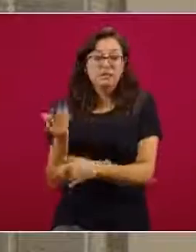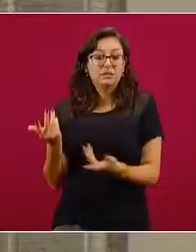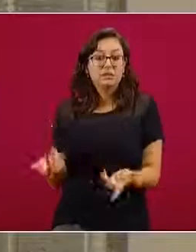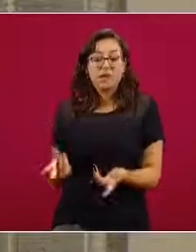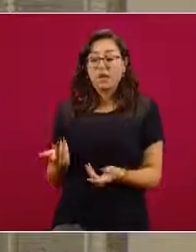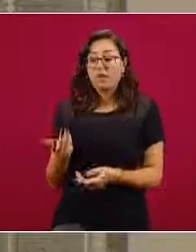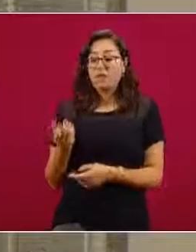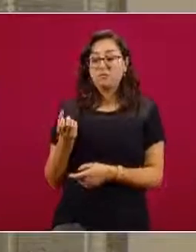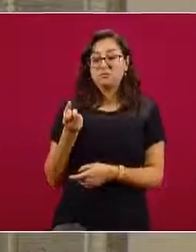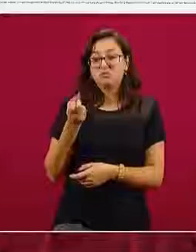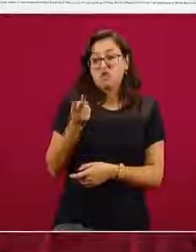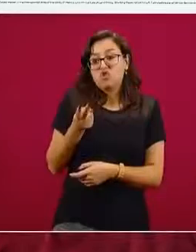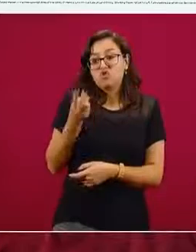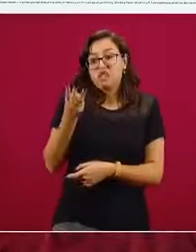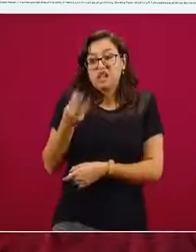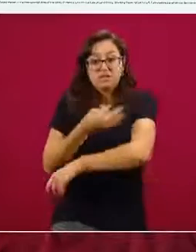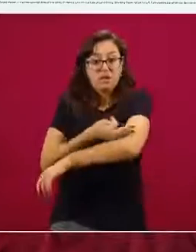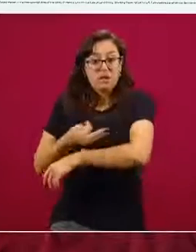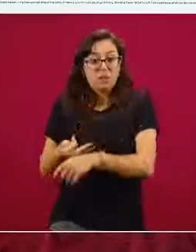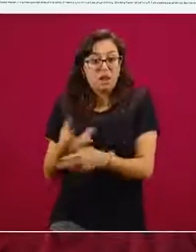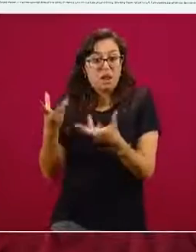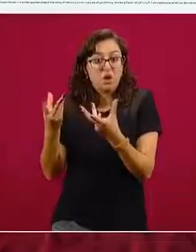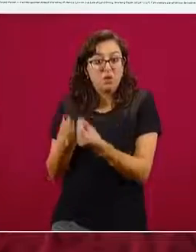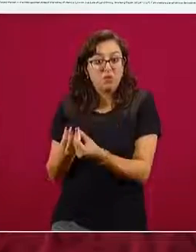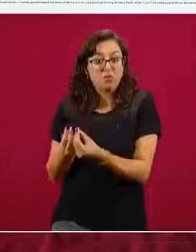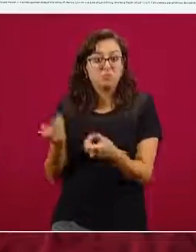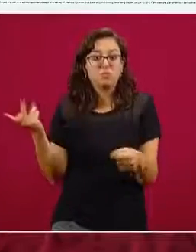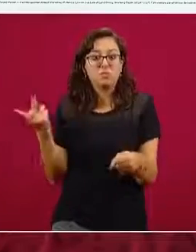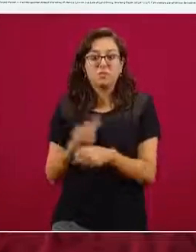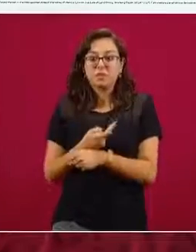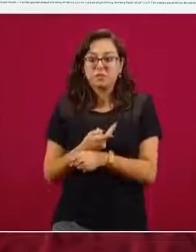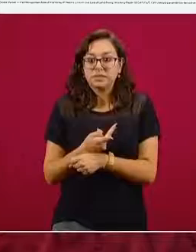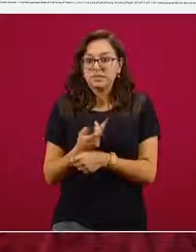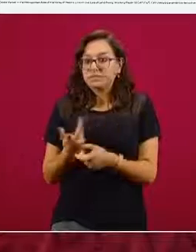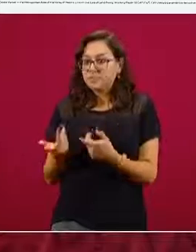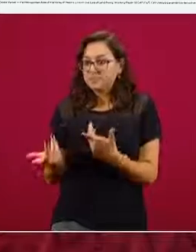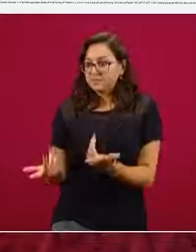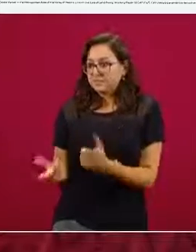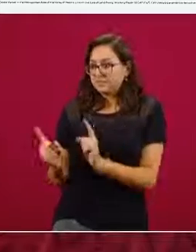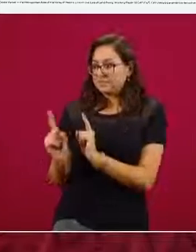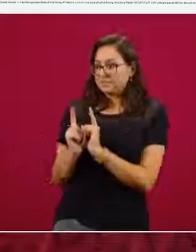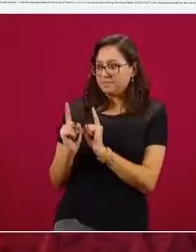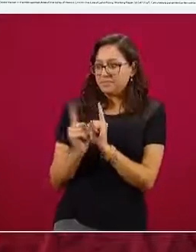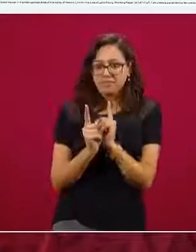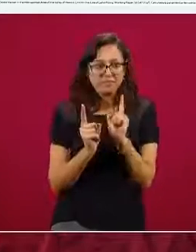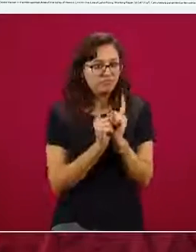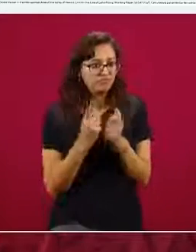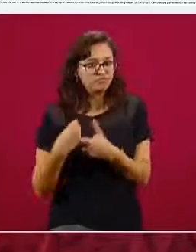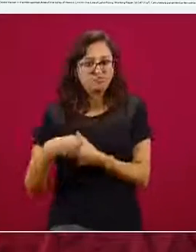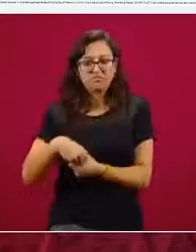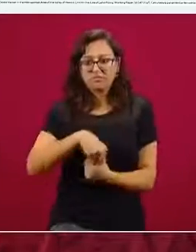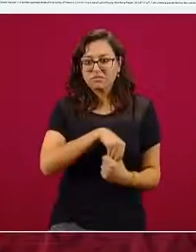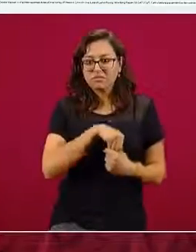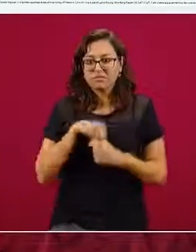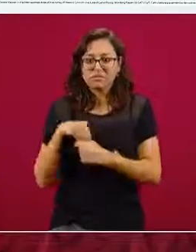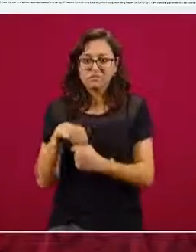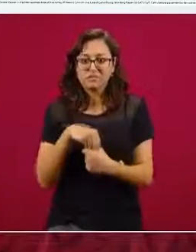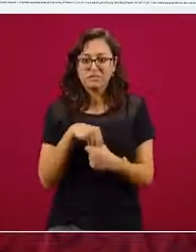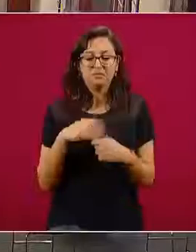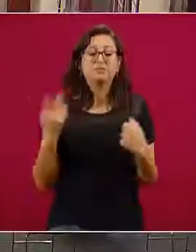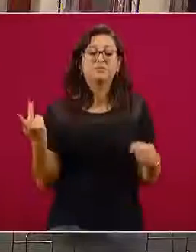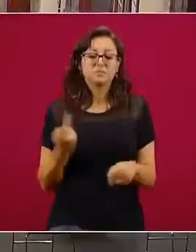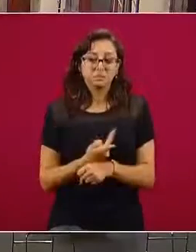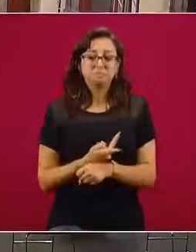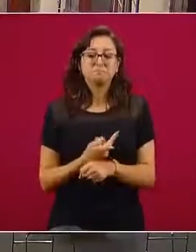40, 50 metros cuadrados. Eso implica una pérdida total de la privacidad, de la intimidad. Y esto ha generado además